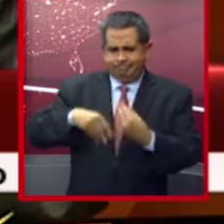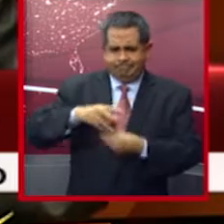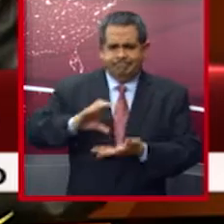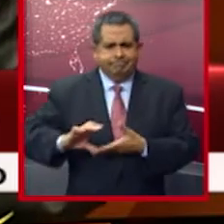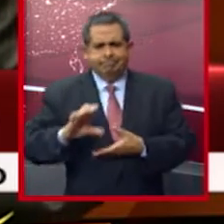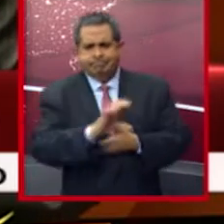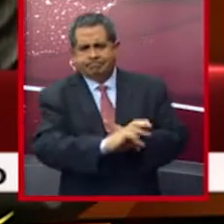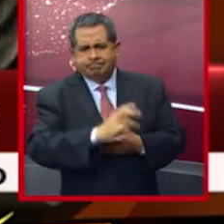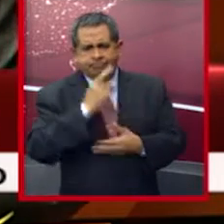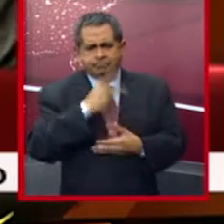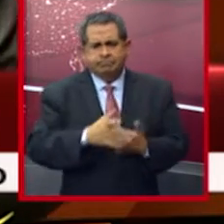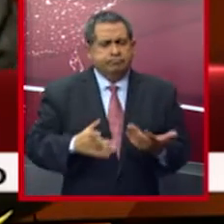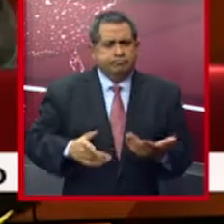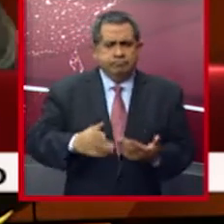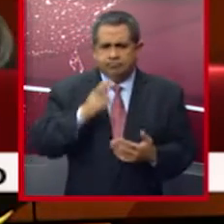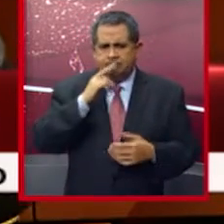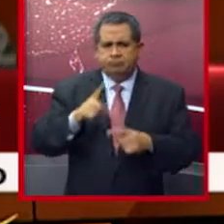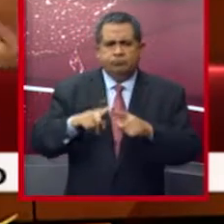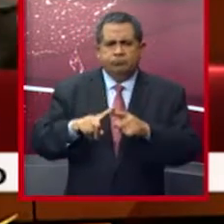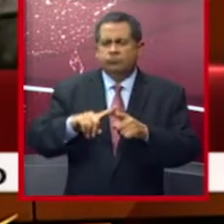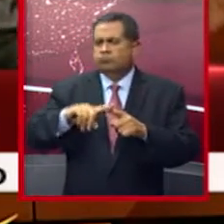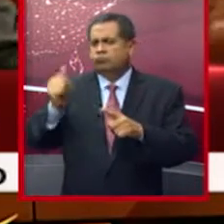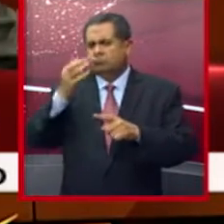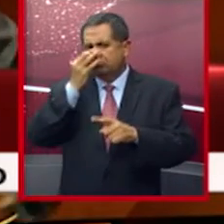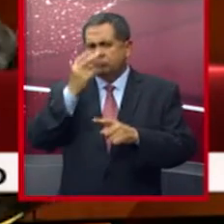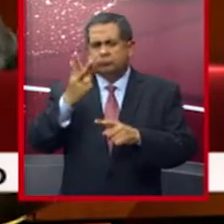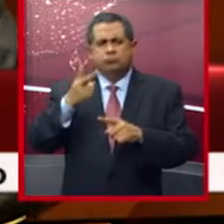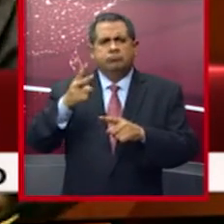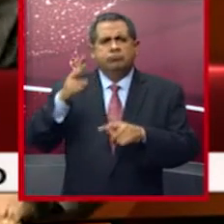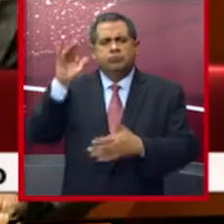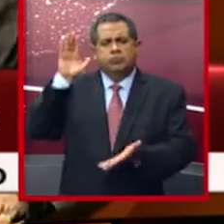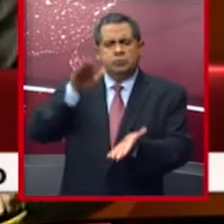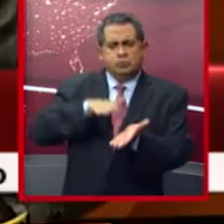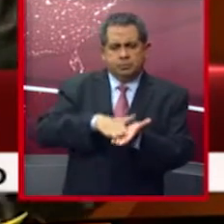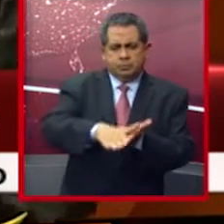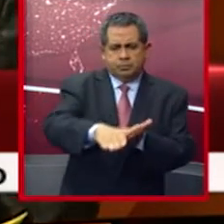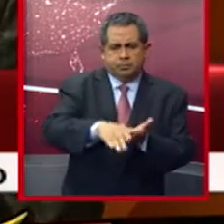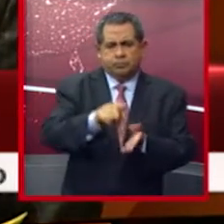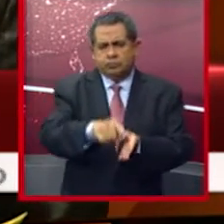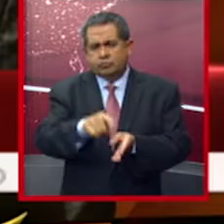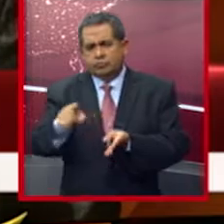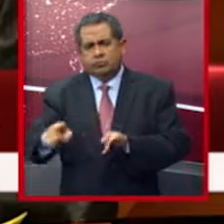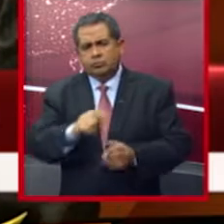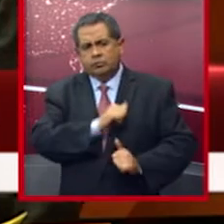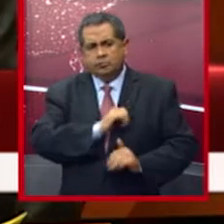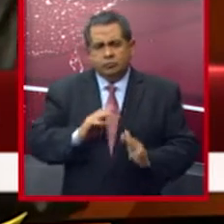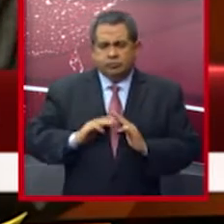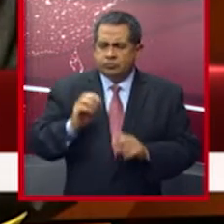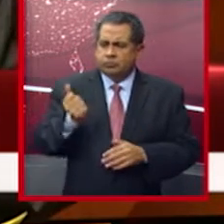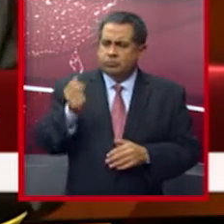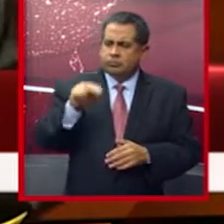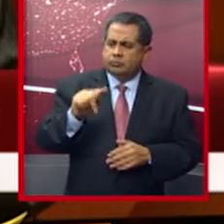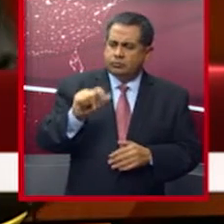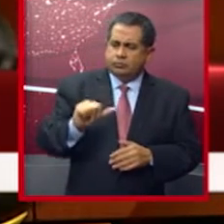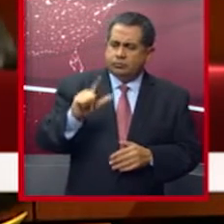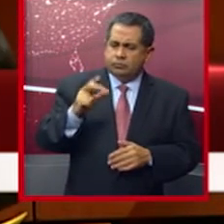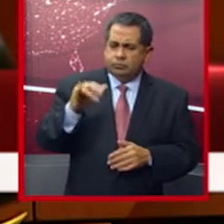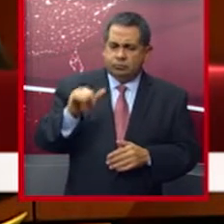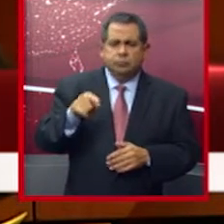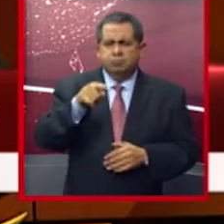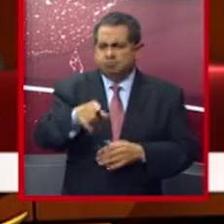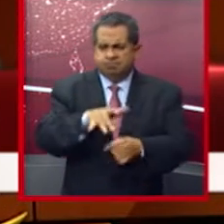alternativa, se construyan 2 pistas, nada más, en el aeropuerto militar de Santa Lucía,